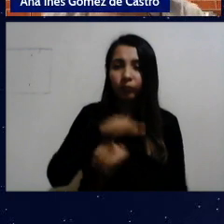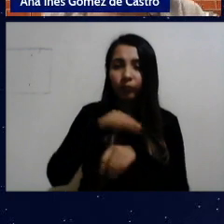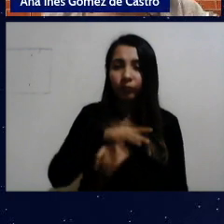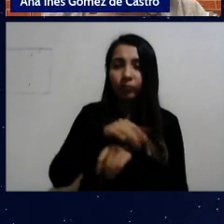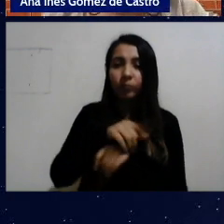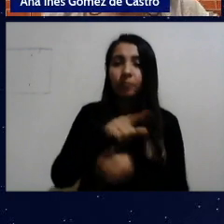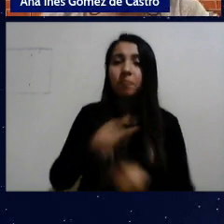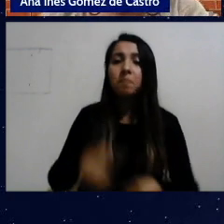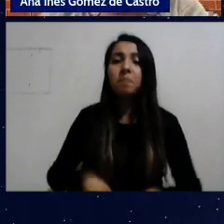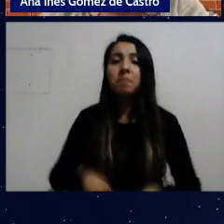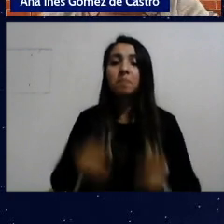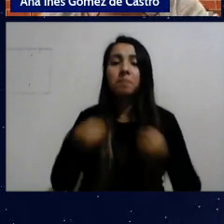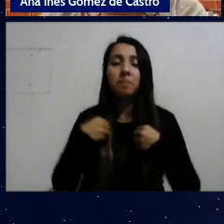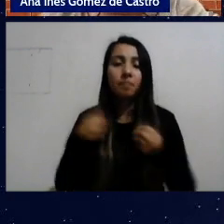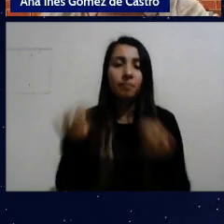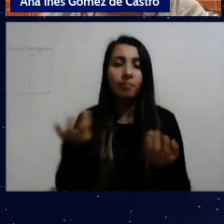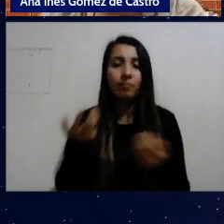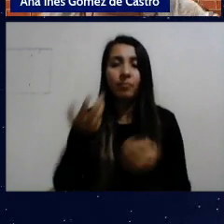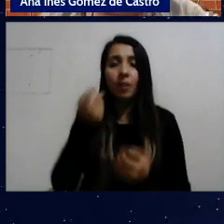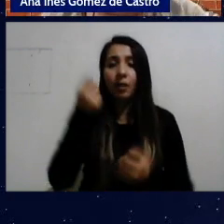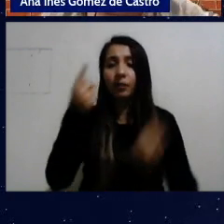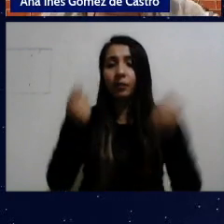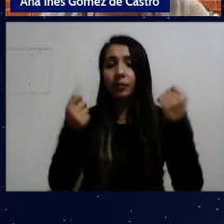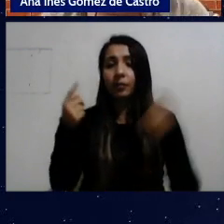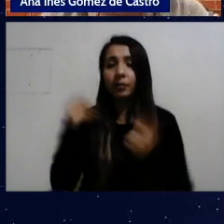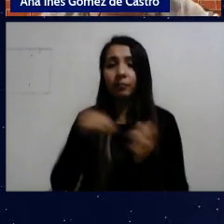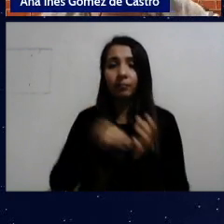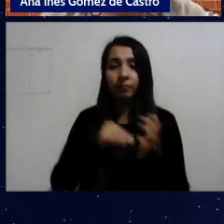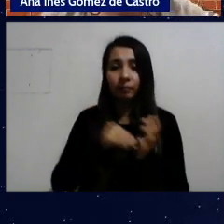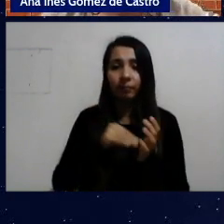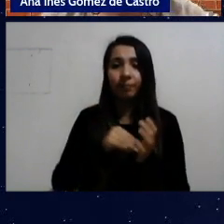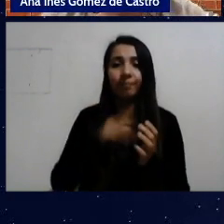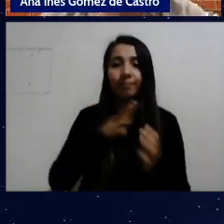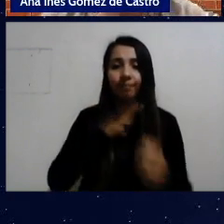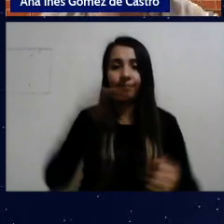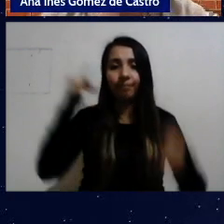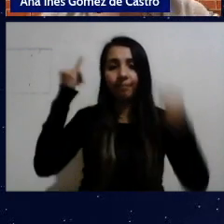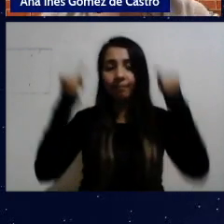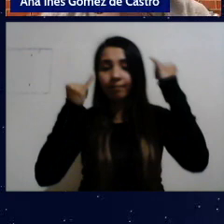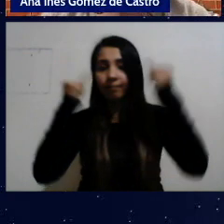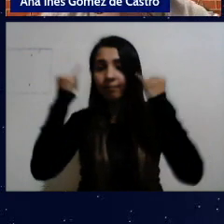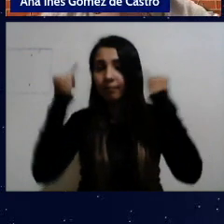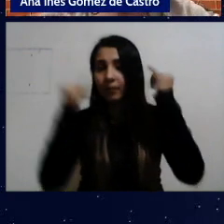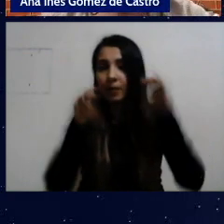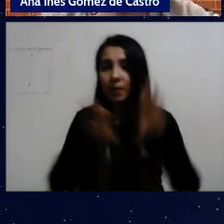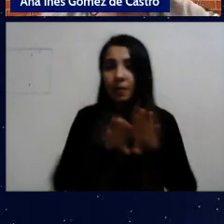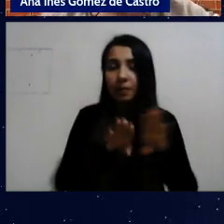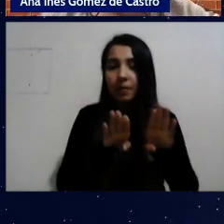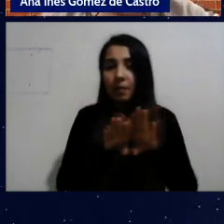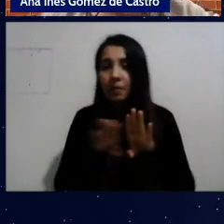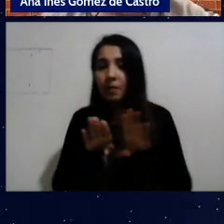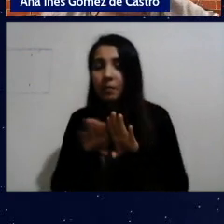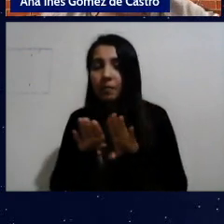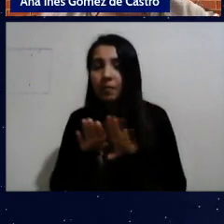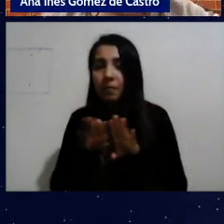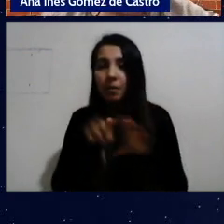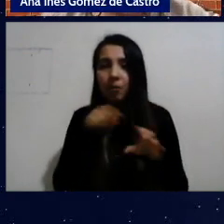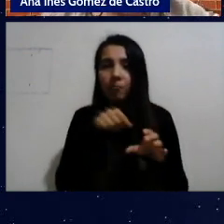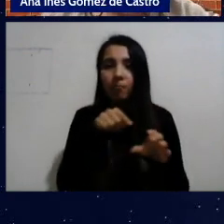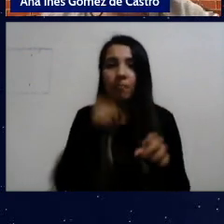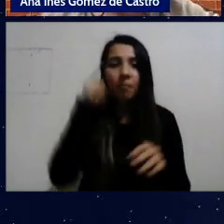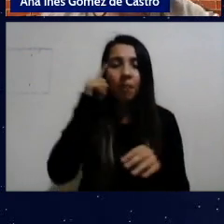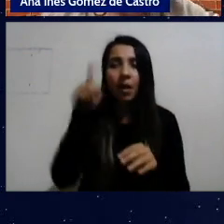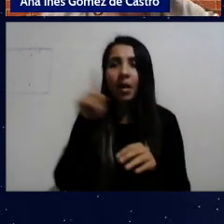ultravioleta. Y todavía hoy algunas de ellas siguen manteniendo estrategias basadas en